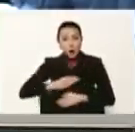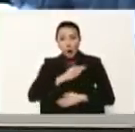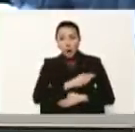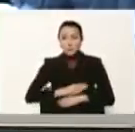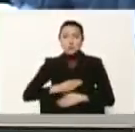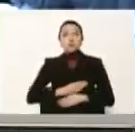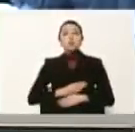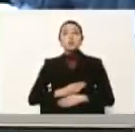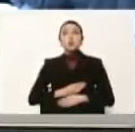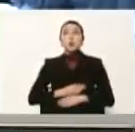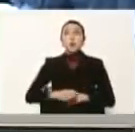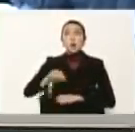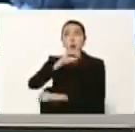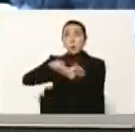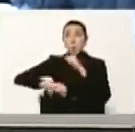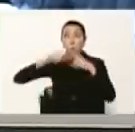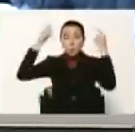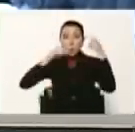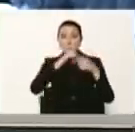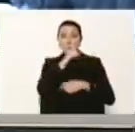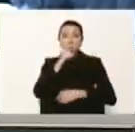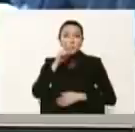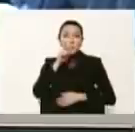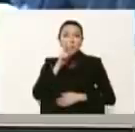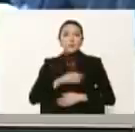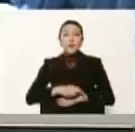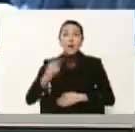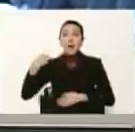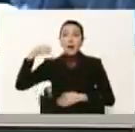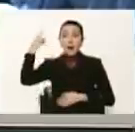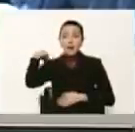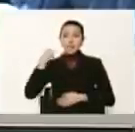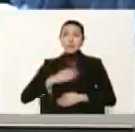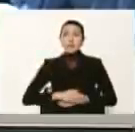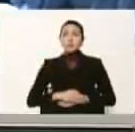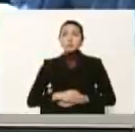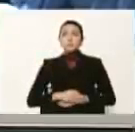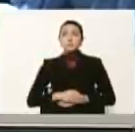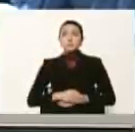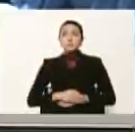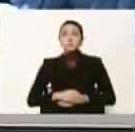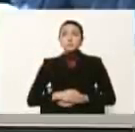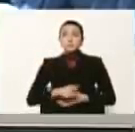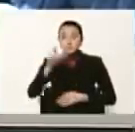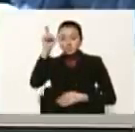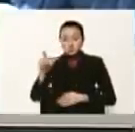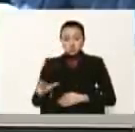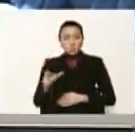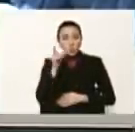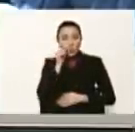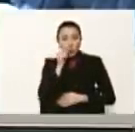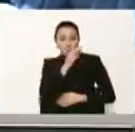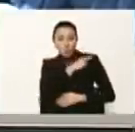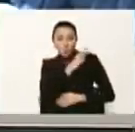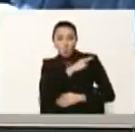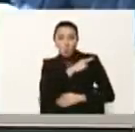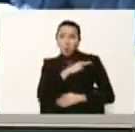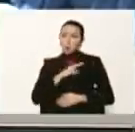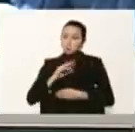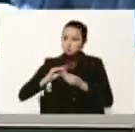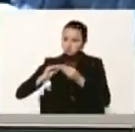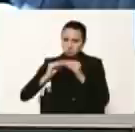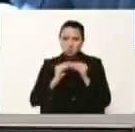Lucha y Esperanza Hugo Chávez. Ayer estuvo allí el jefe del Distrito Capital. Vamos a